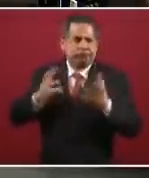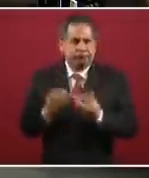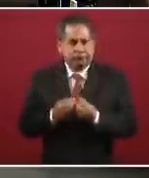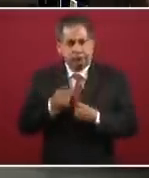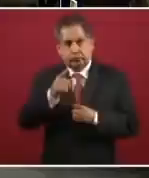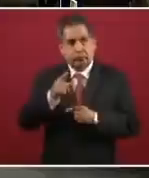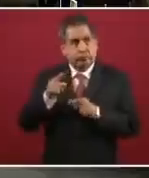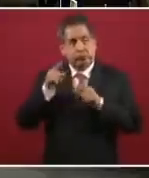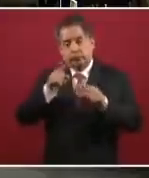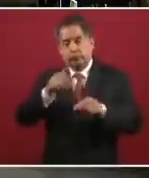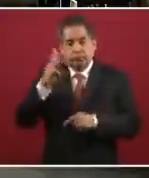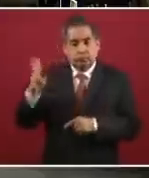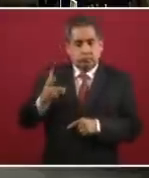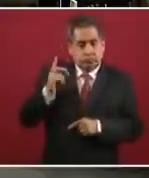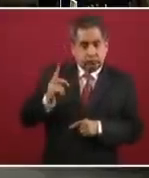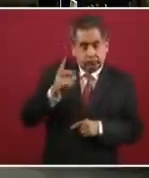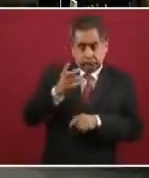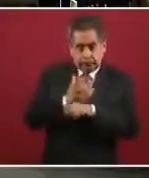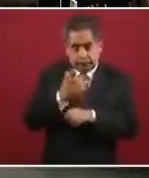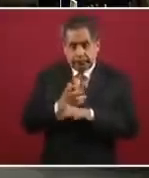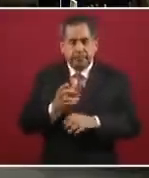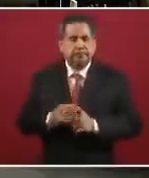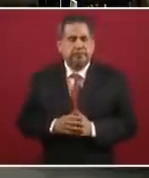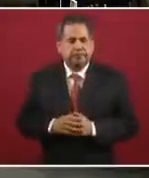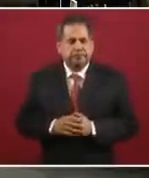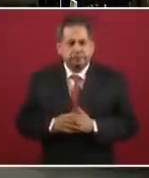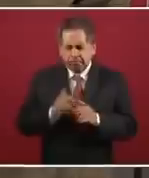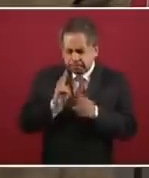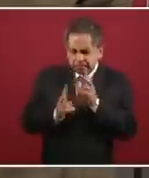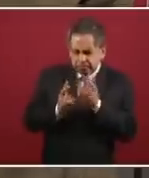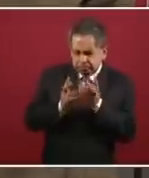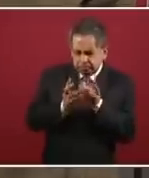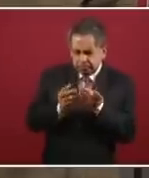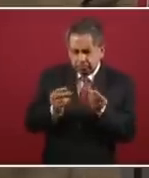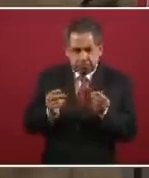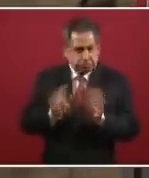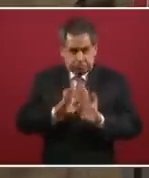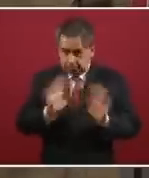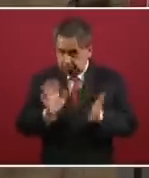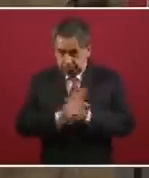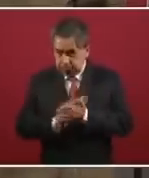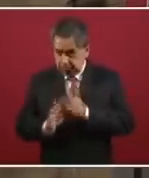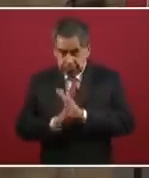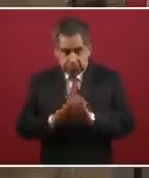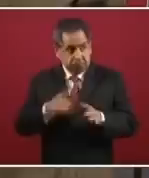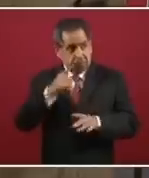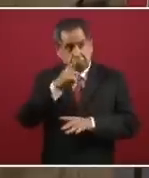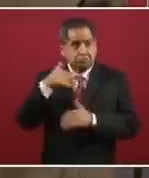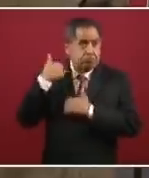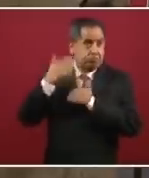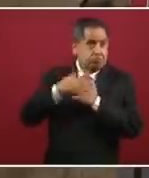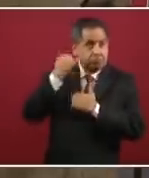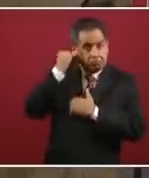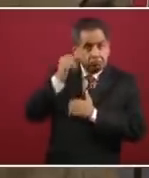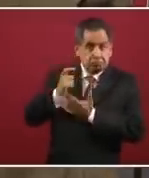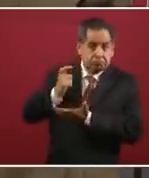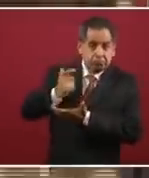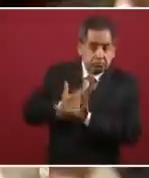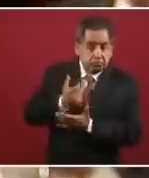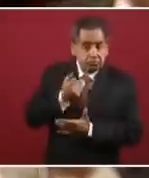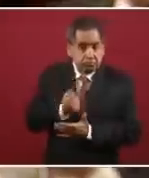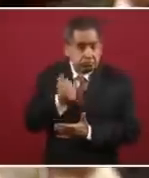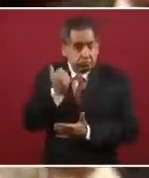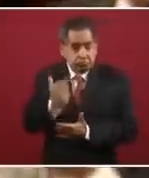estancia en Washington y sus pláticas. ¿Disipó todo riesgo de medidas duras de parte de los Estados Unidos o